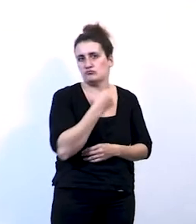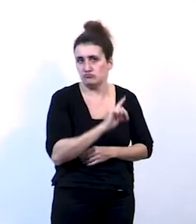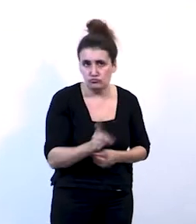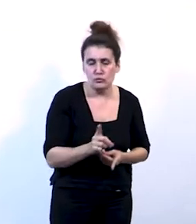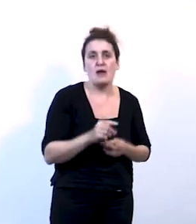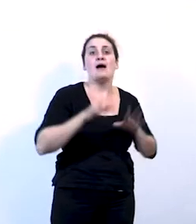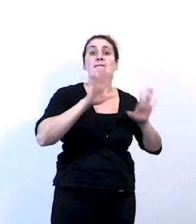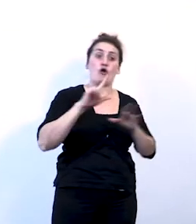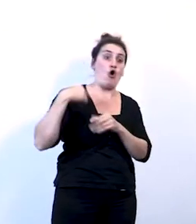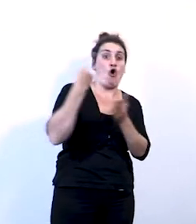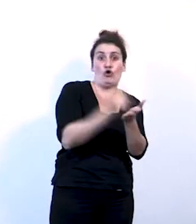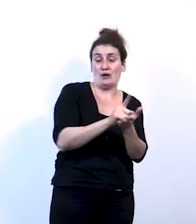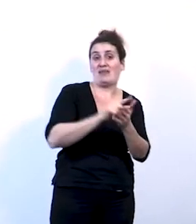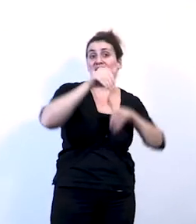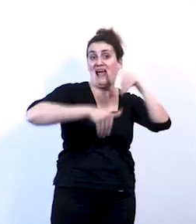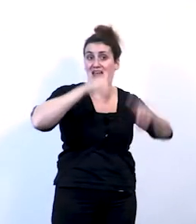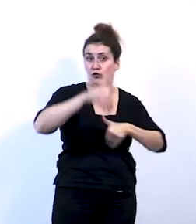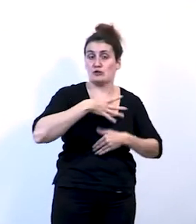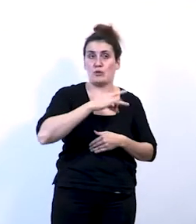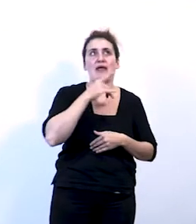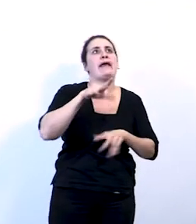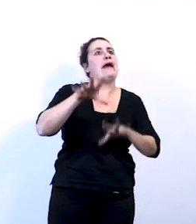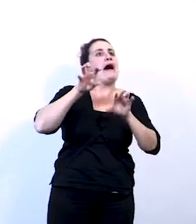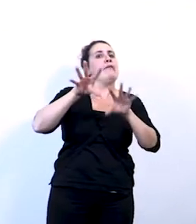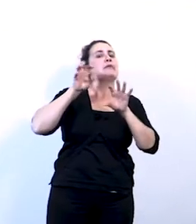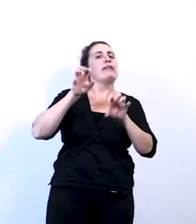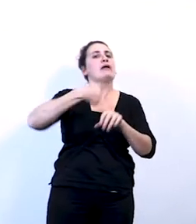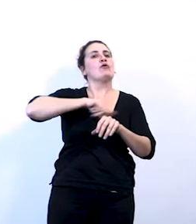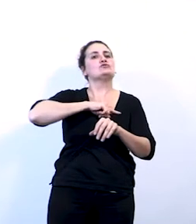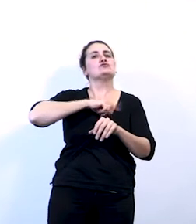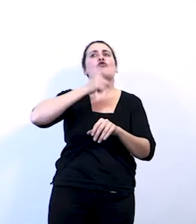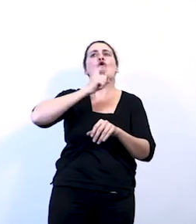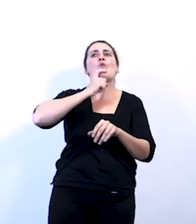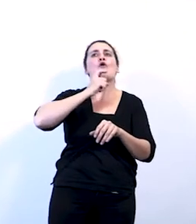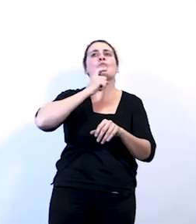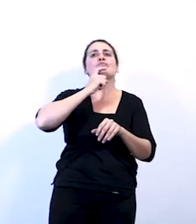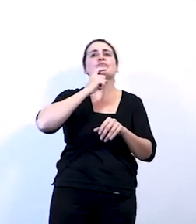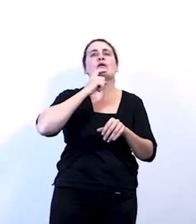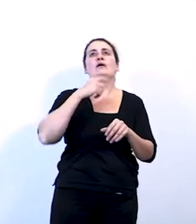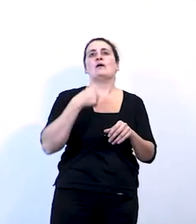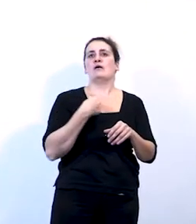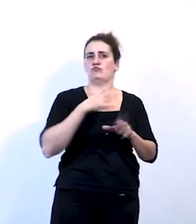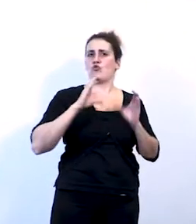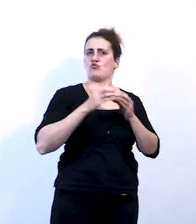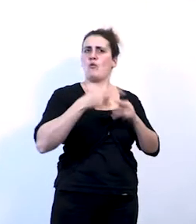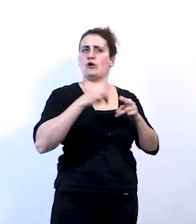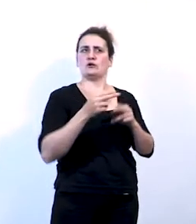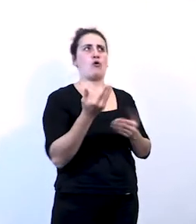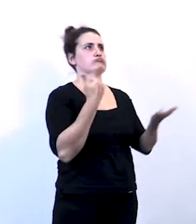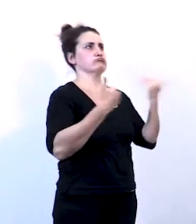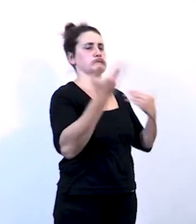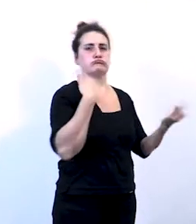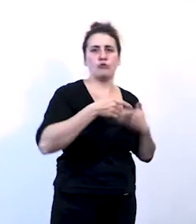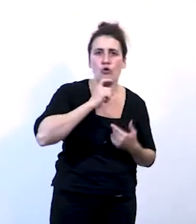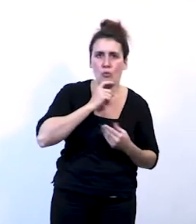otra vez a las elecciones y aprender cómo ser una oposición social y política.